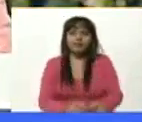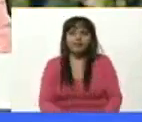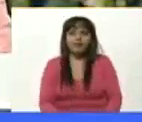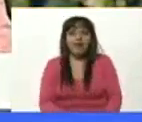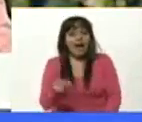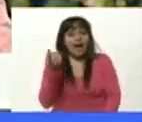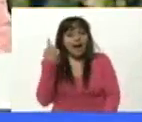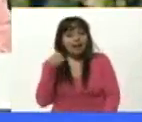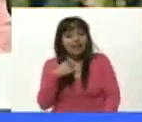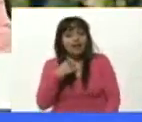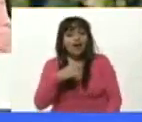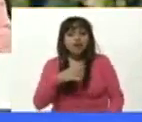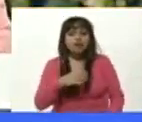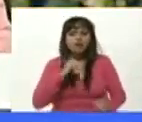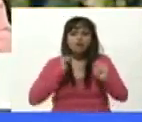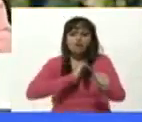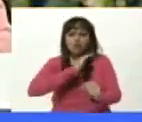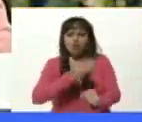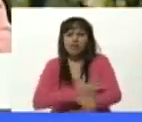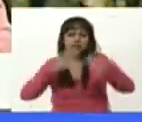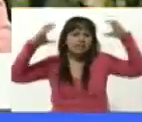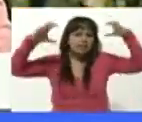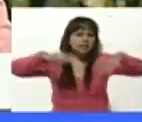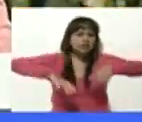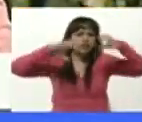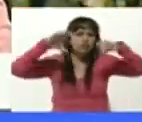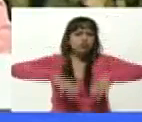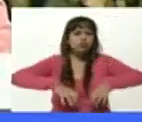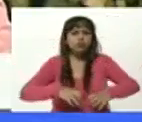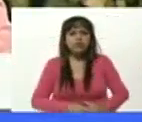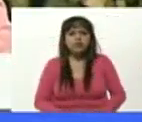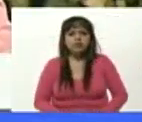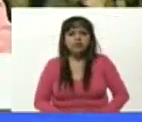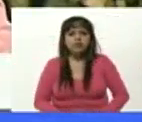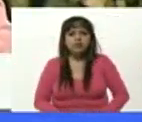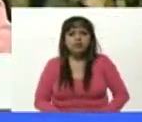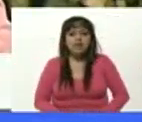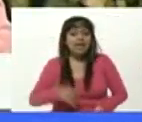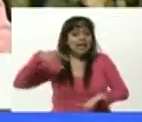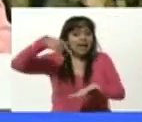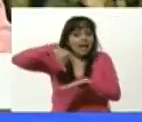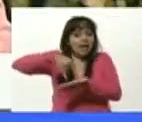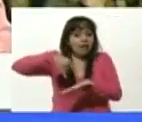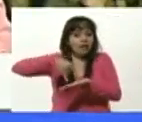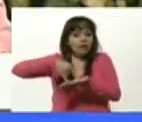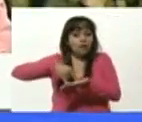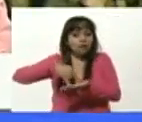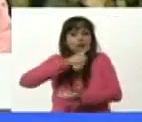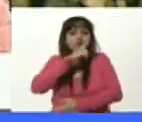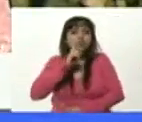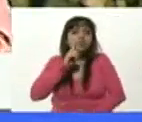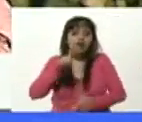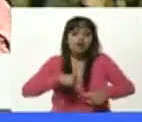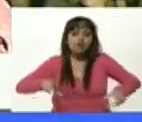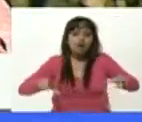ayer hubo unas fuertes, muy fuertes lluvias en la costa de Carabobo, en Morón.